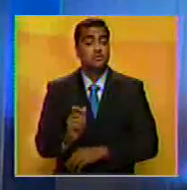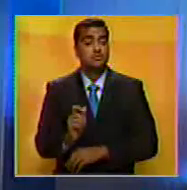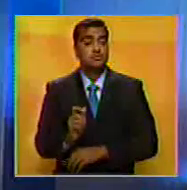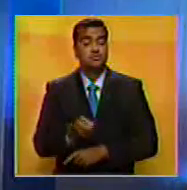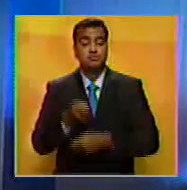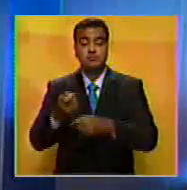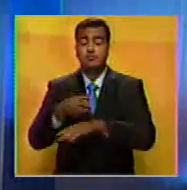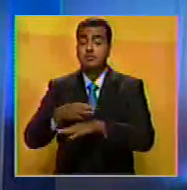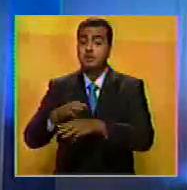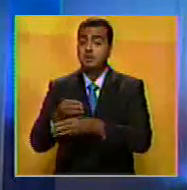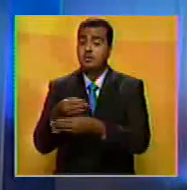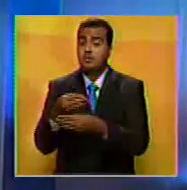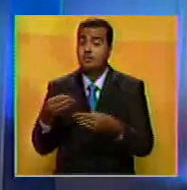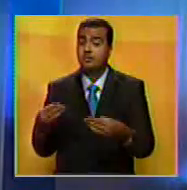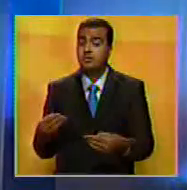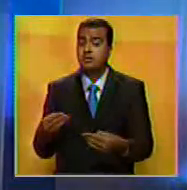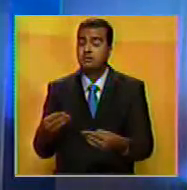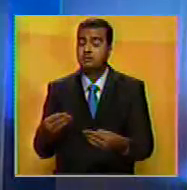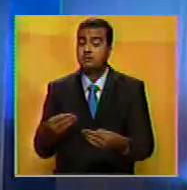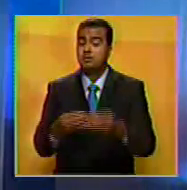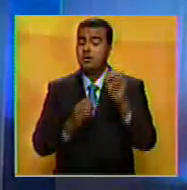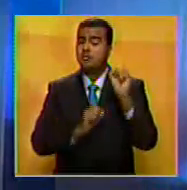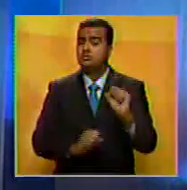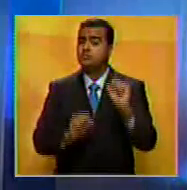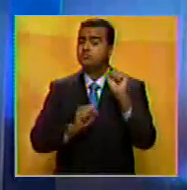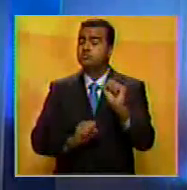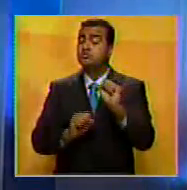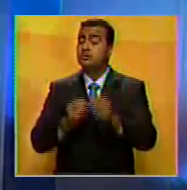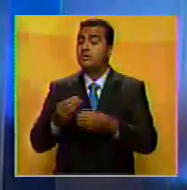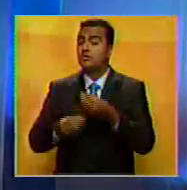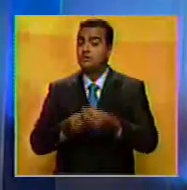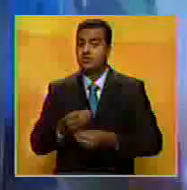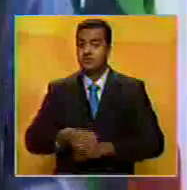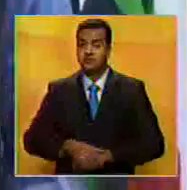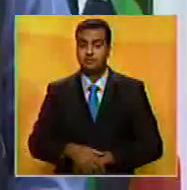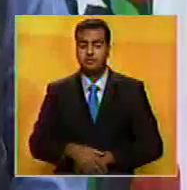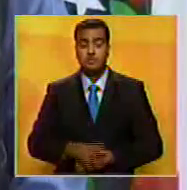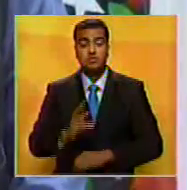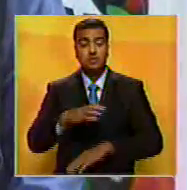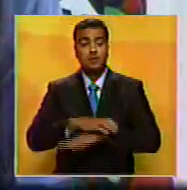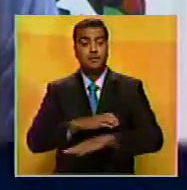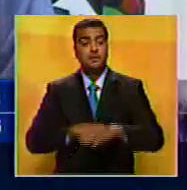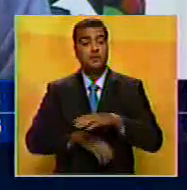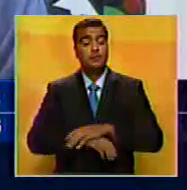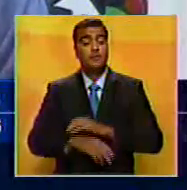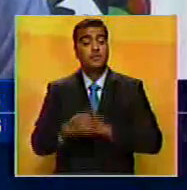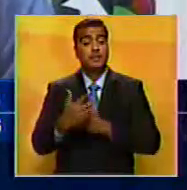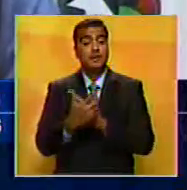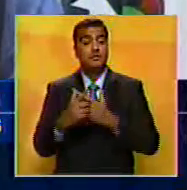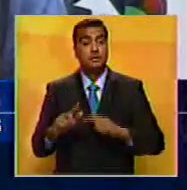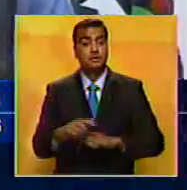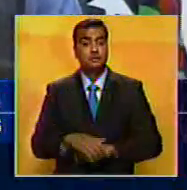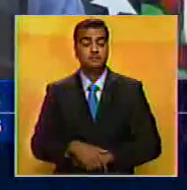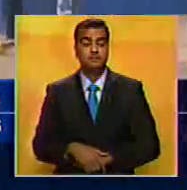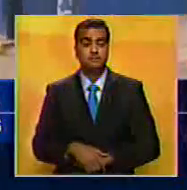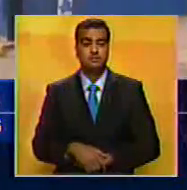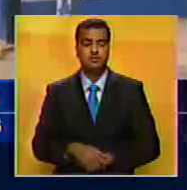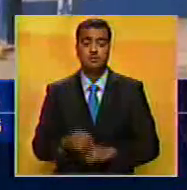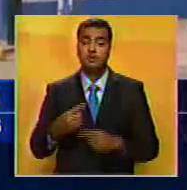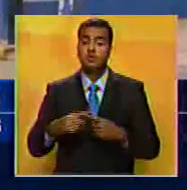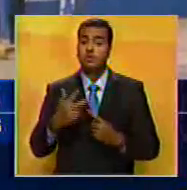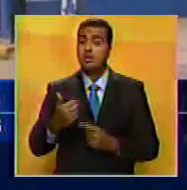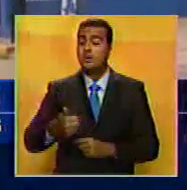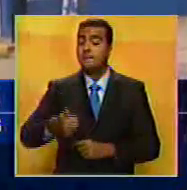a orden del Ministerio Público a propósito de las protestas registradas. De los 6 aprendidos, 3 fueron puestos en libertad y otros